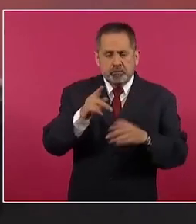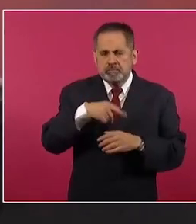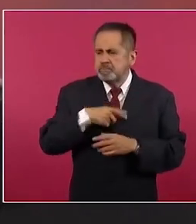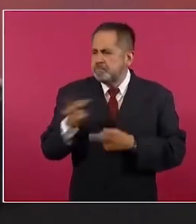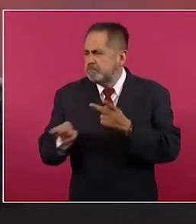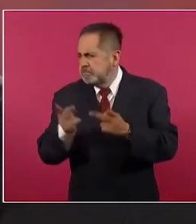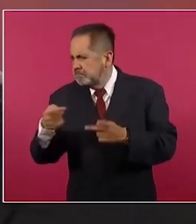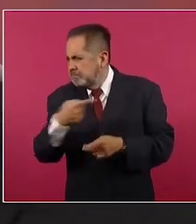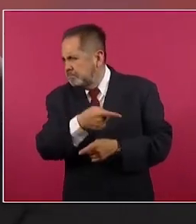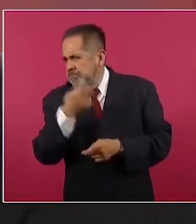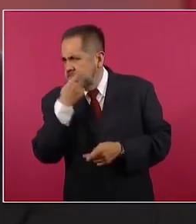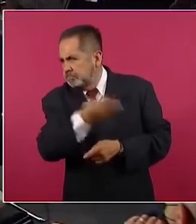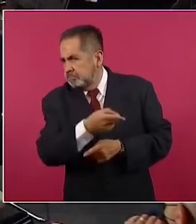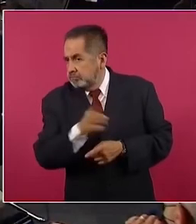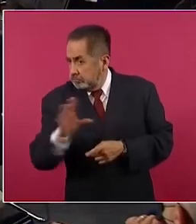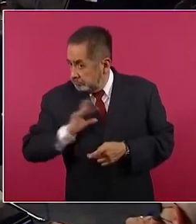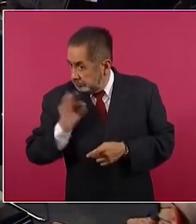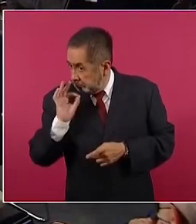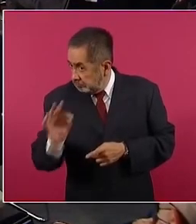pregunté